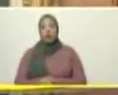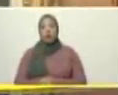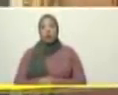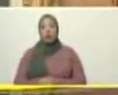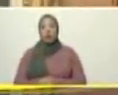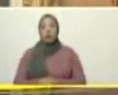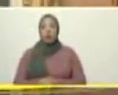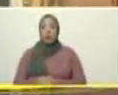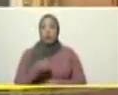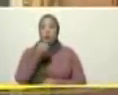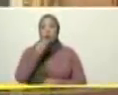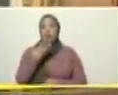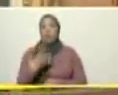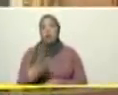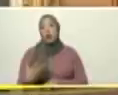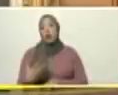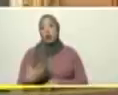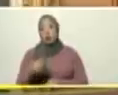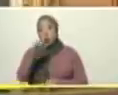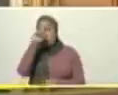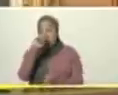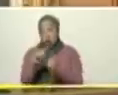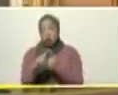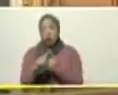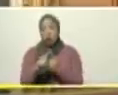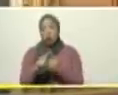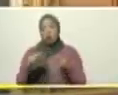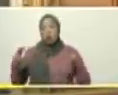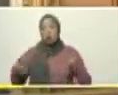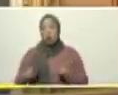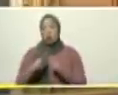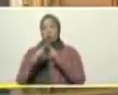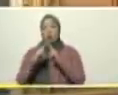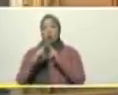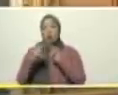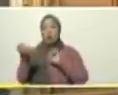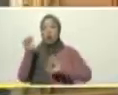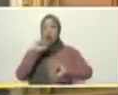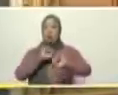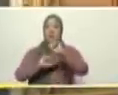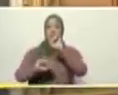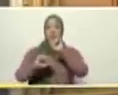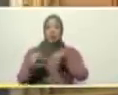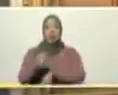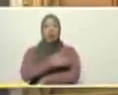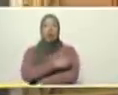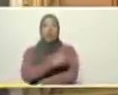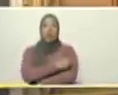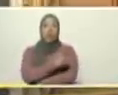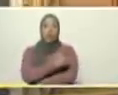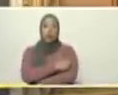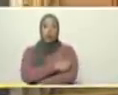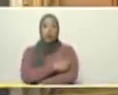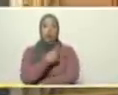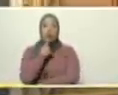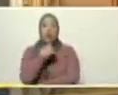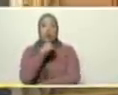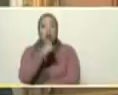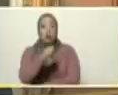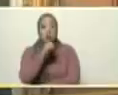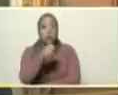muy oportuno estos encuentros contra el fascismo, este encuentro de la comunicación